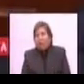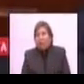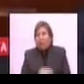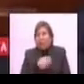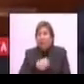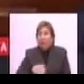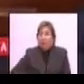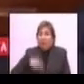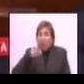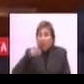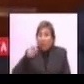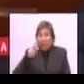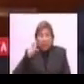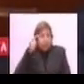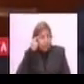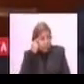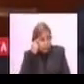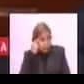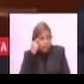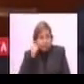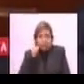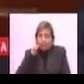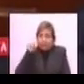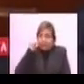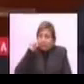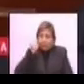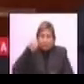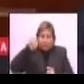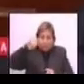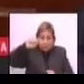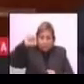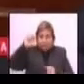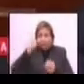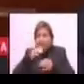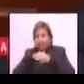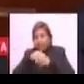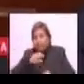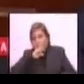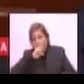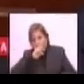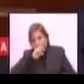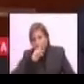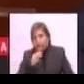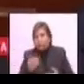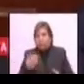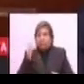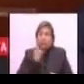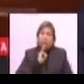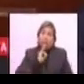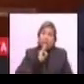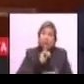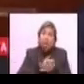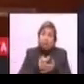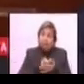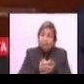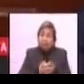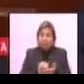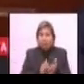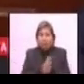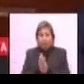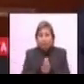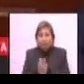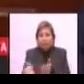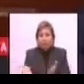de la República, en lugar de estar pensando el día de ayer en su viaje, en saludar al Papa o en estar en Nueva York, alentando este tipo de